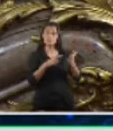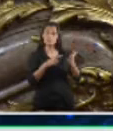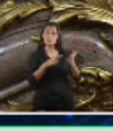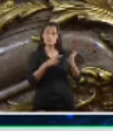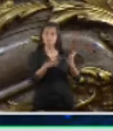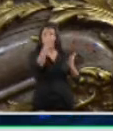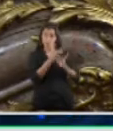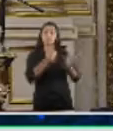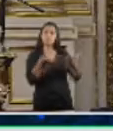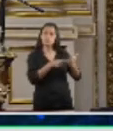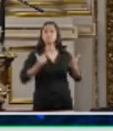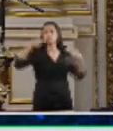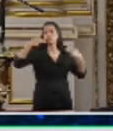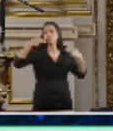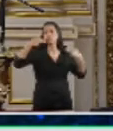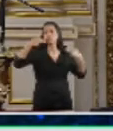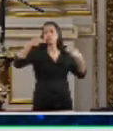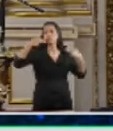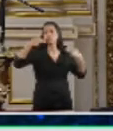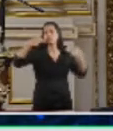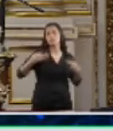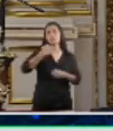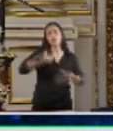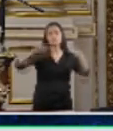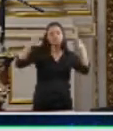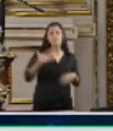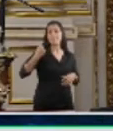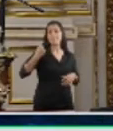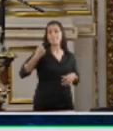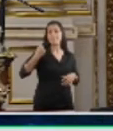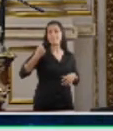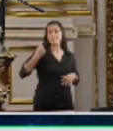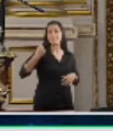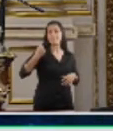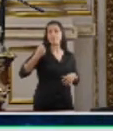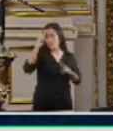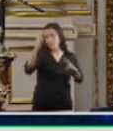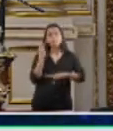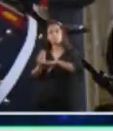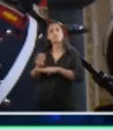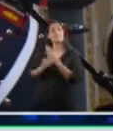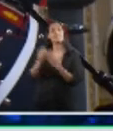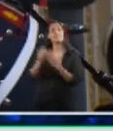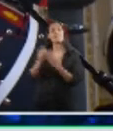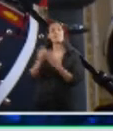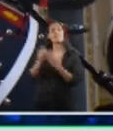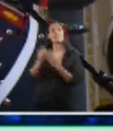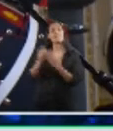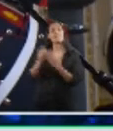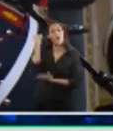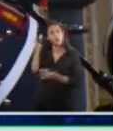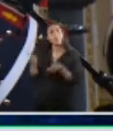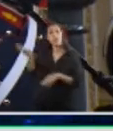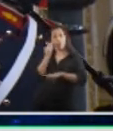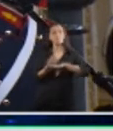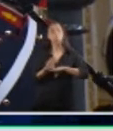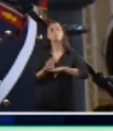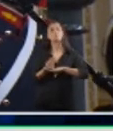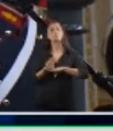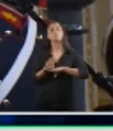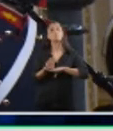señal de noticias, C5N la tiene a las 20 horas, sí, como invitada especial. Por